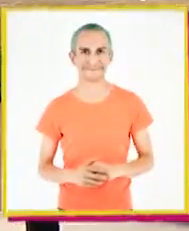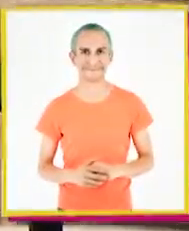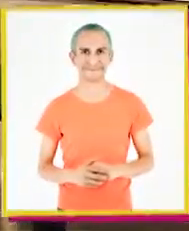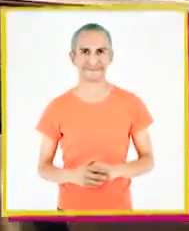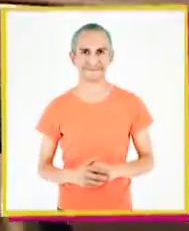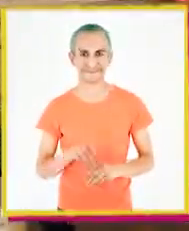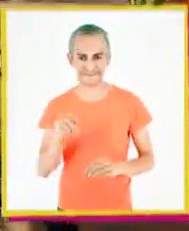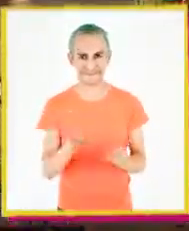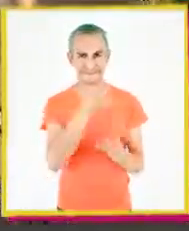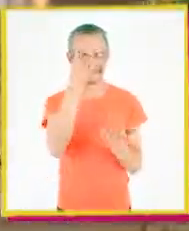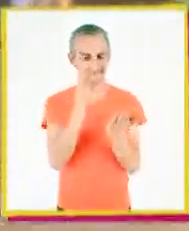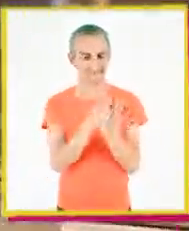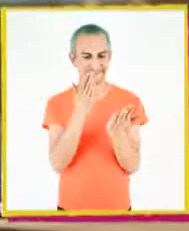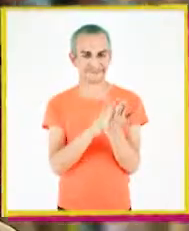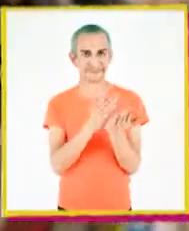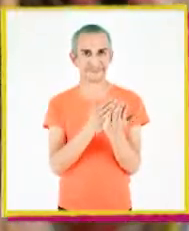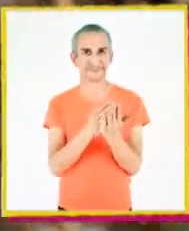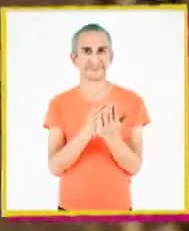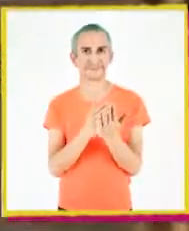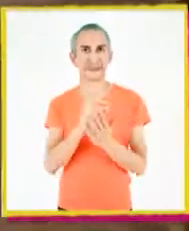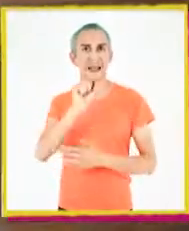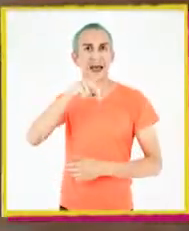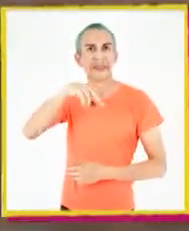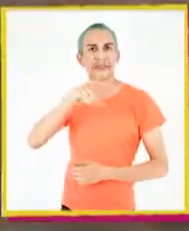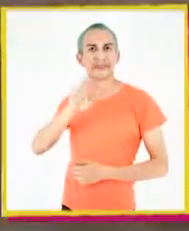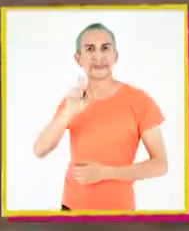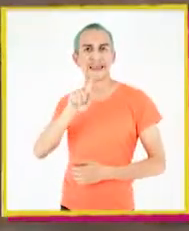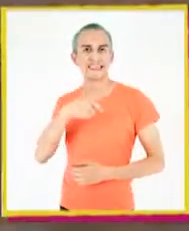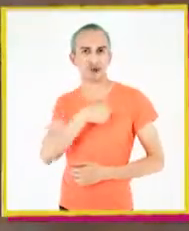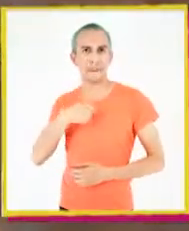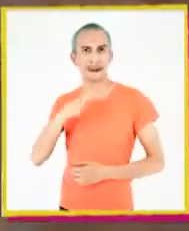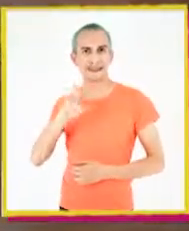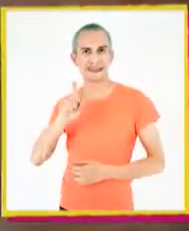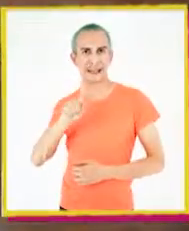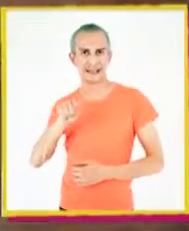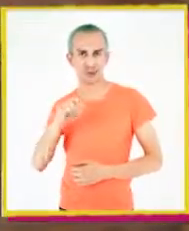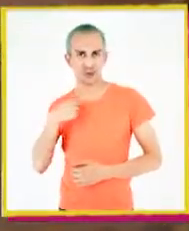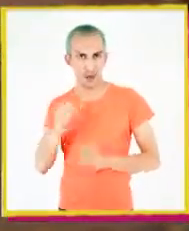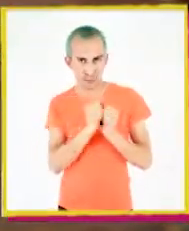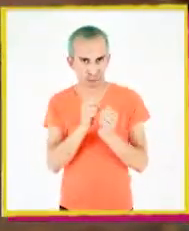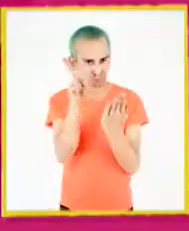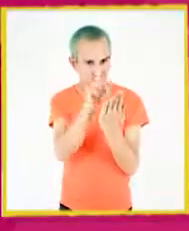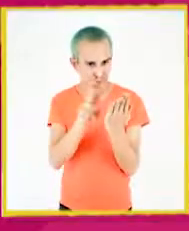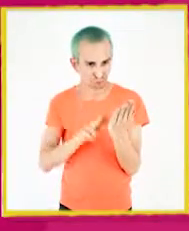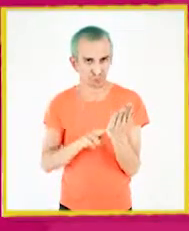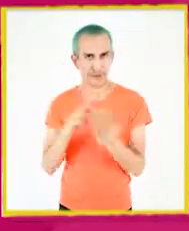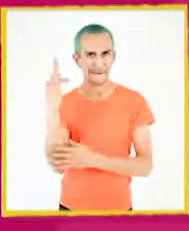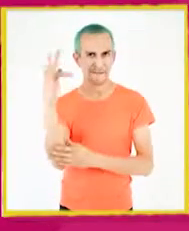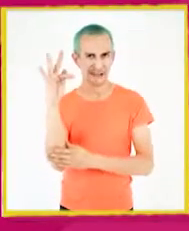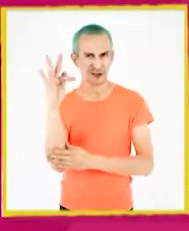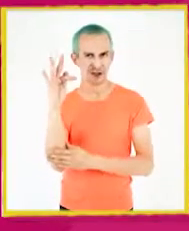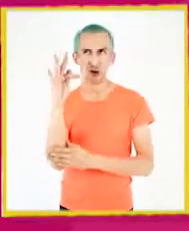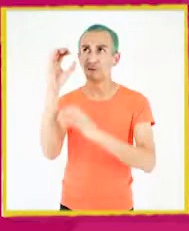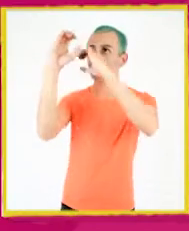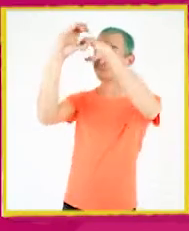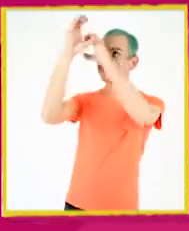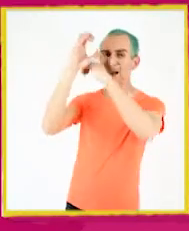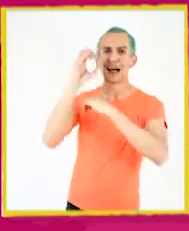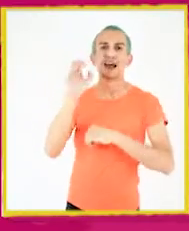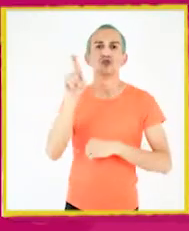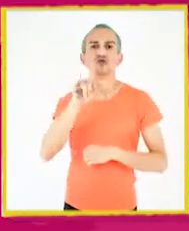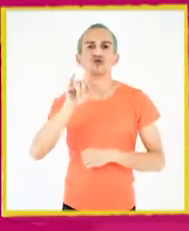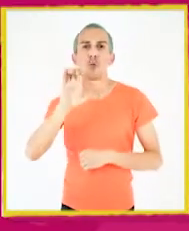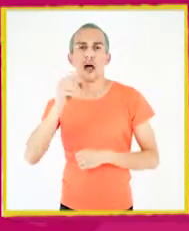Y... aquí está. Anders Celsius. Acompáñenme a leerla. Físico y astrónomo